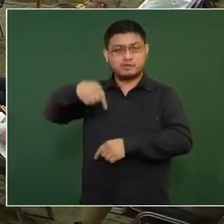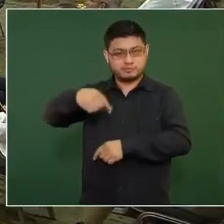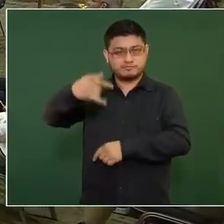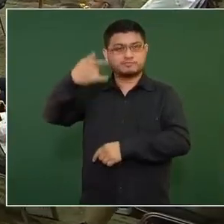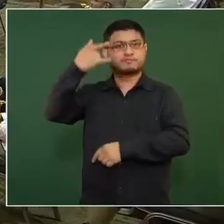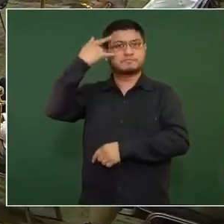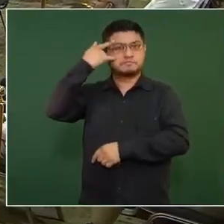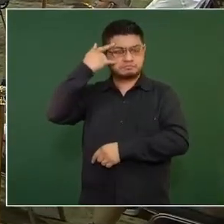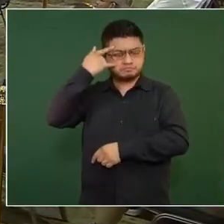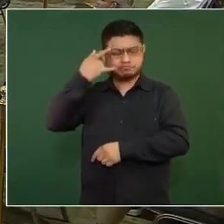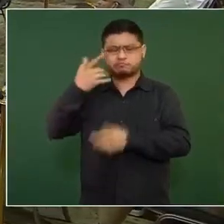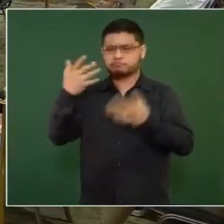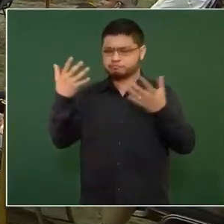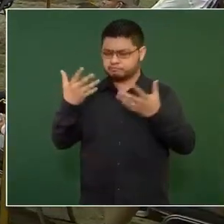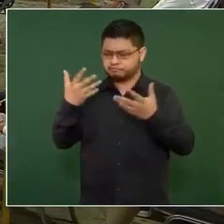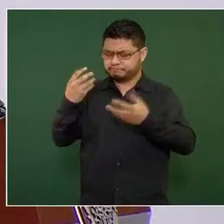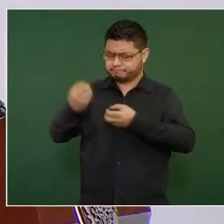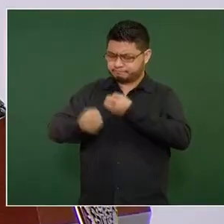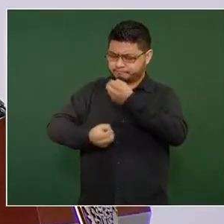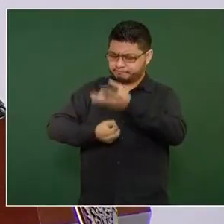productor de petróleo